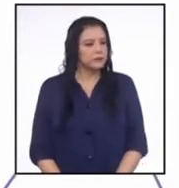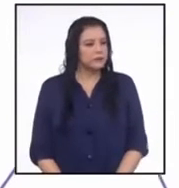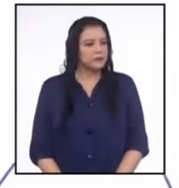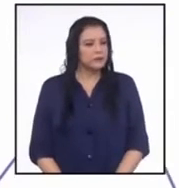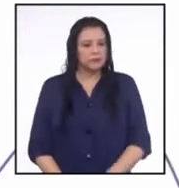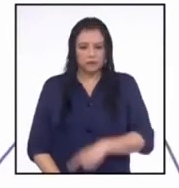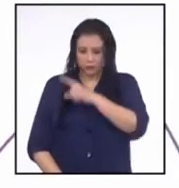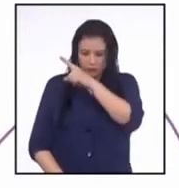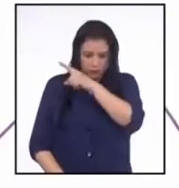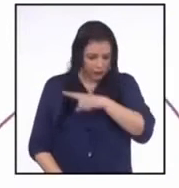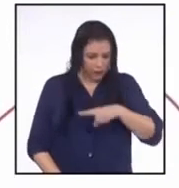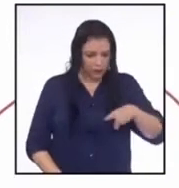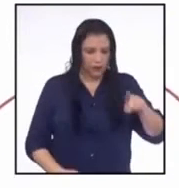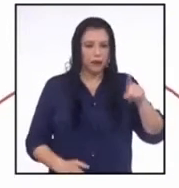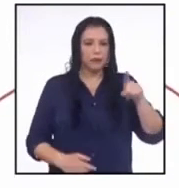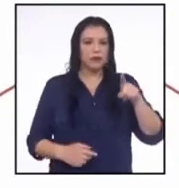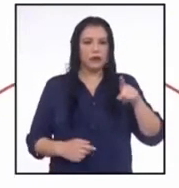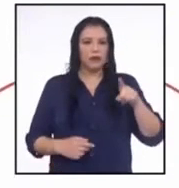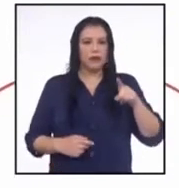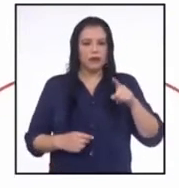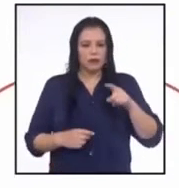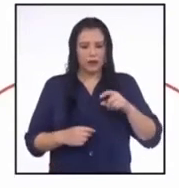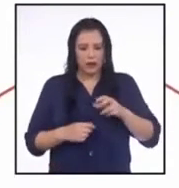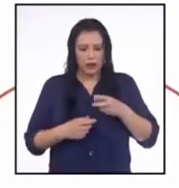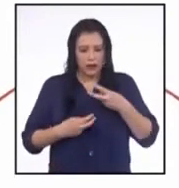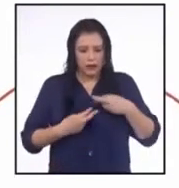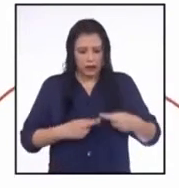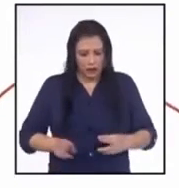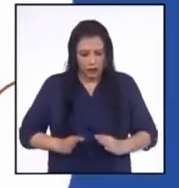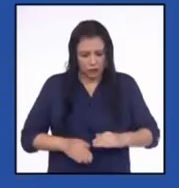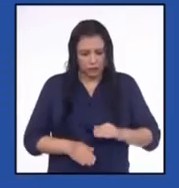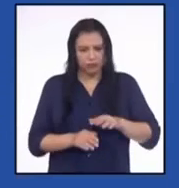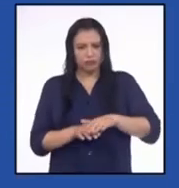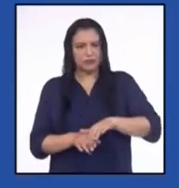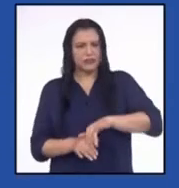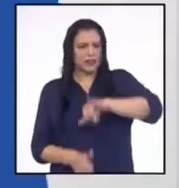Veo que el cable se encuentra alejado del río.